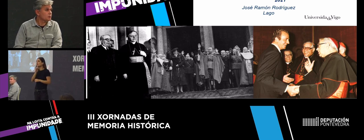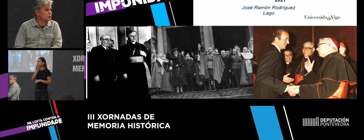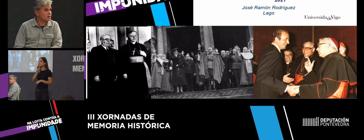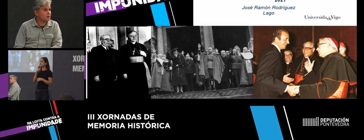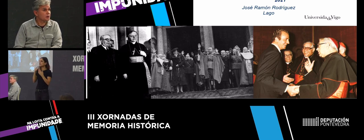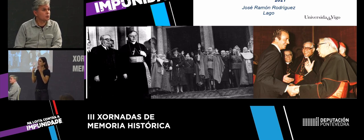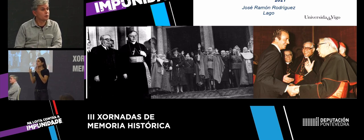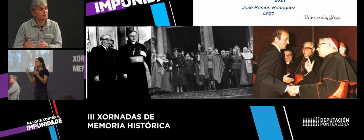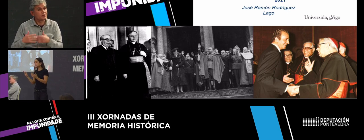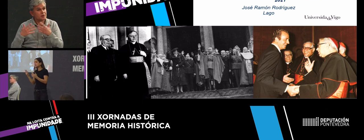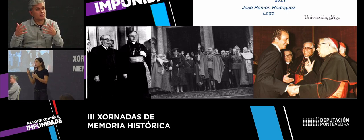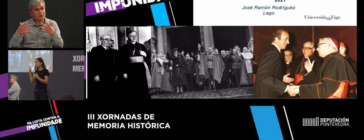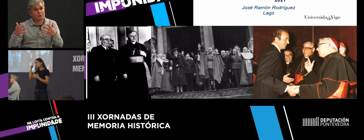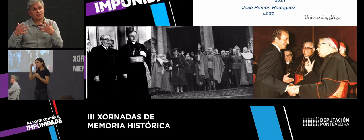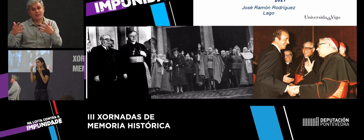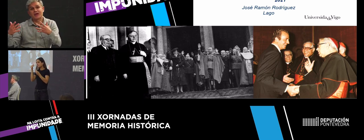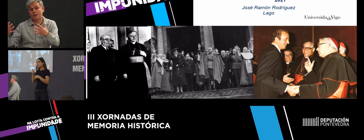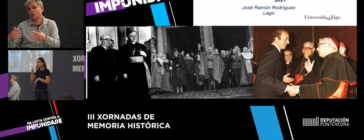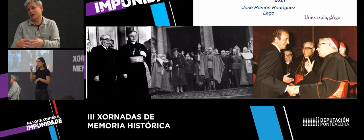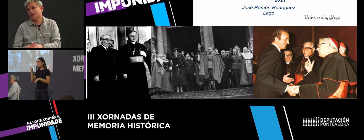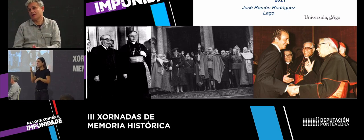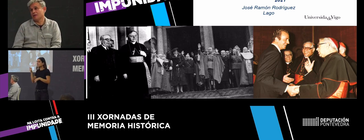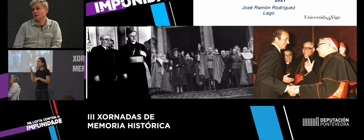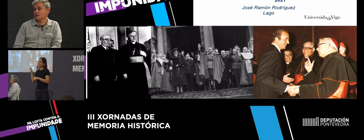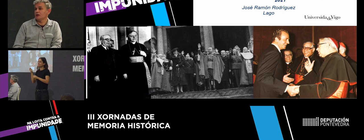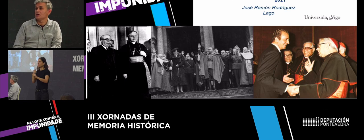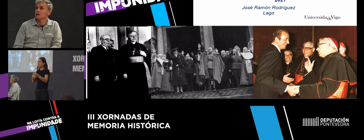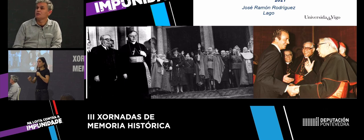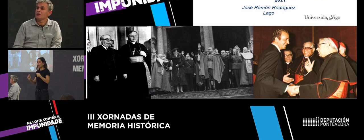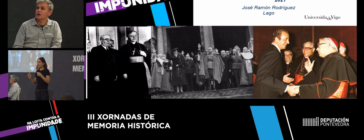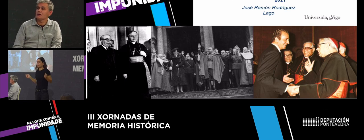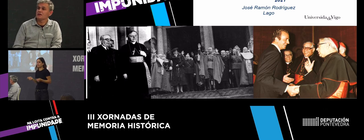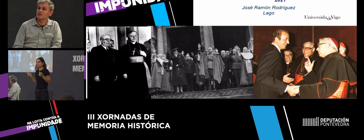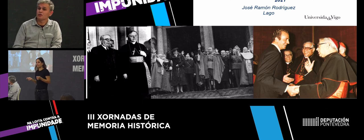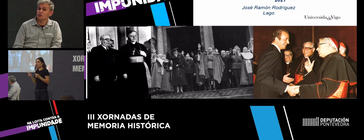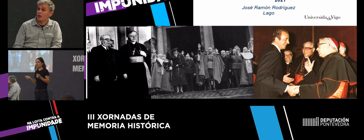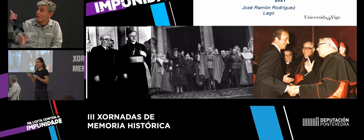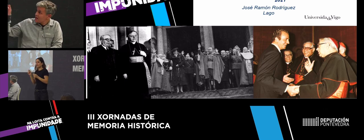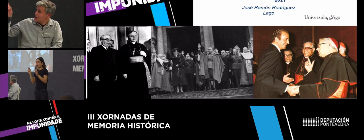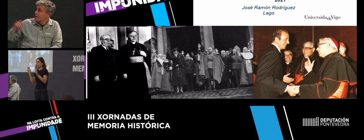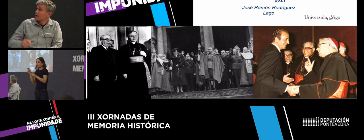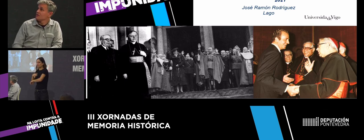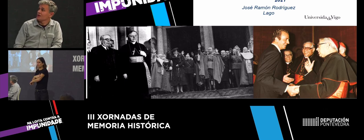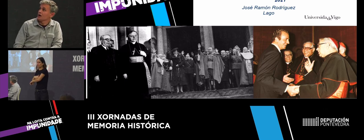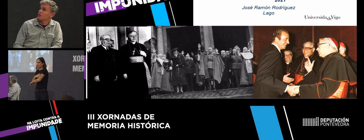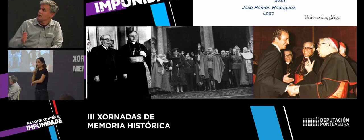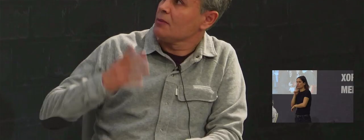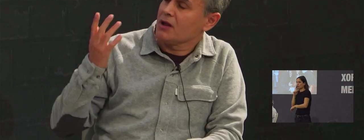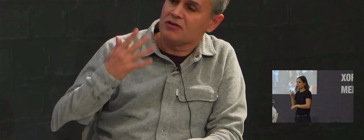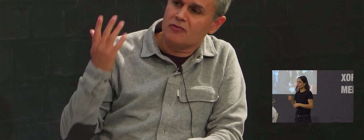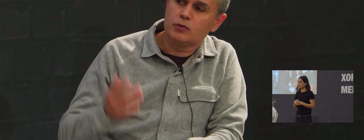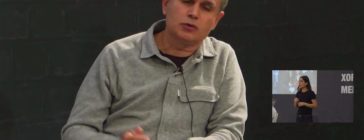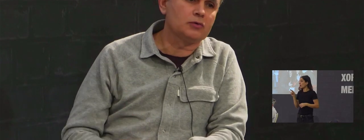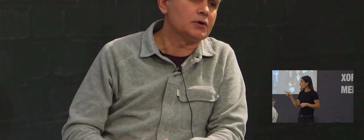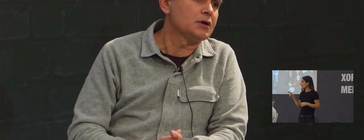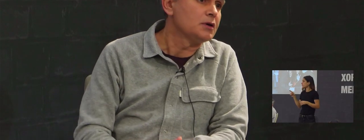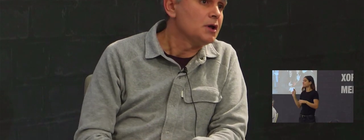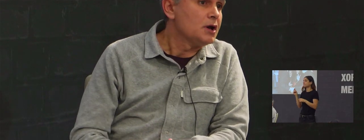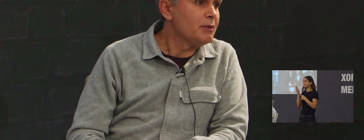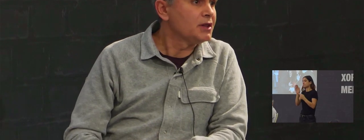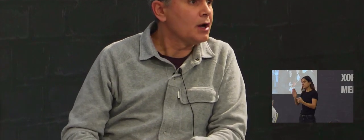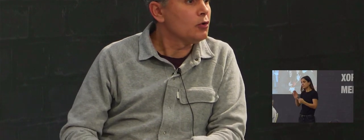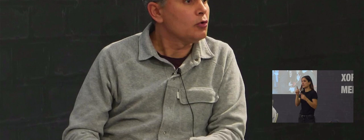organizar o poder e de como vender a propaganda de realizar ese novo Estado. E aí aparece en Santiago e aparece esa foto, non,